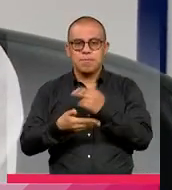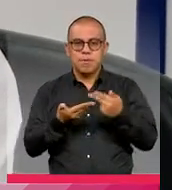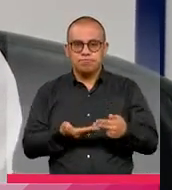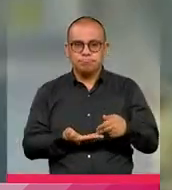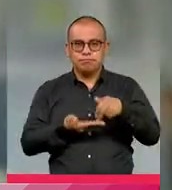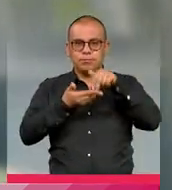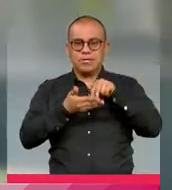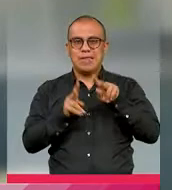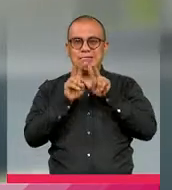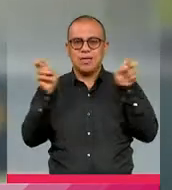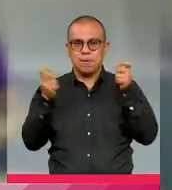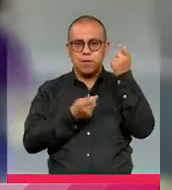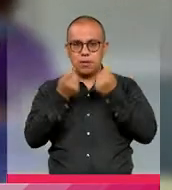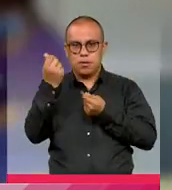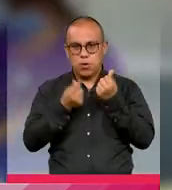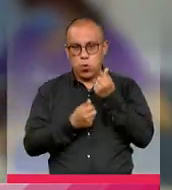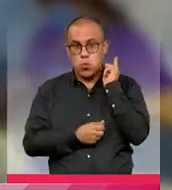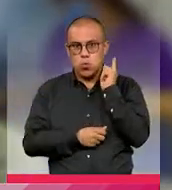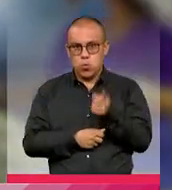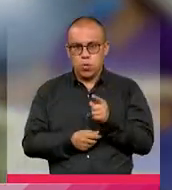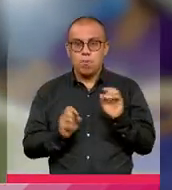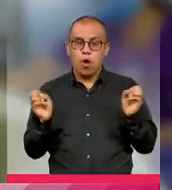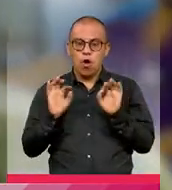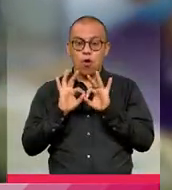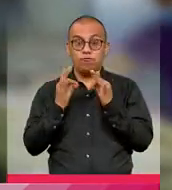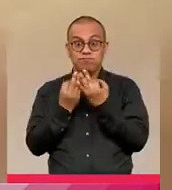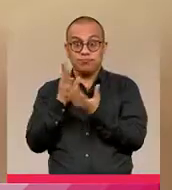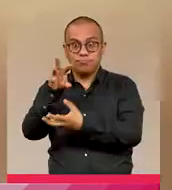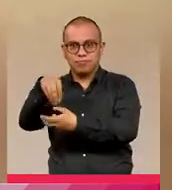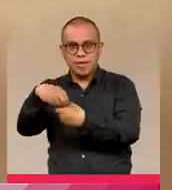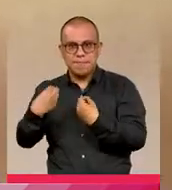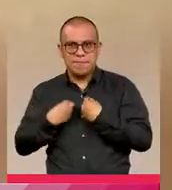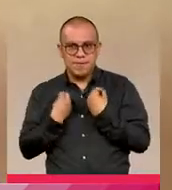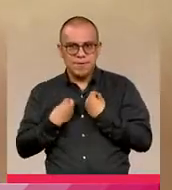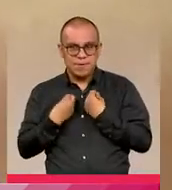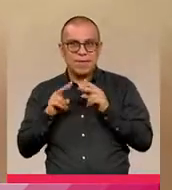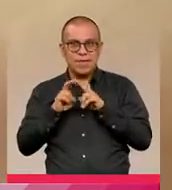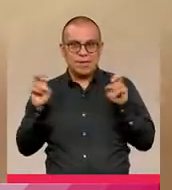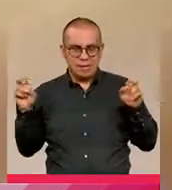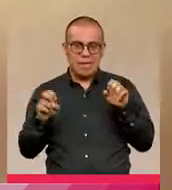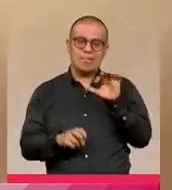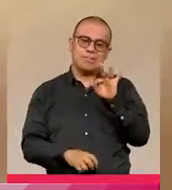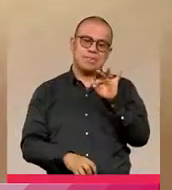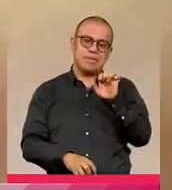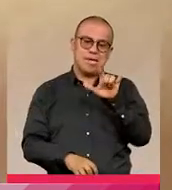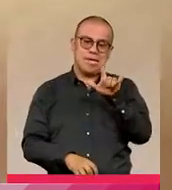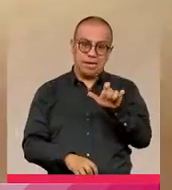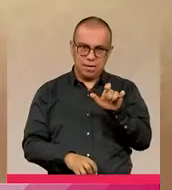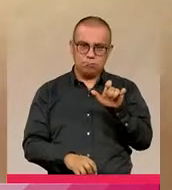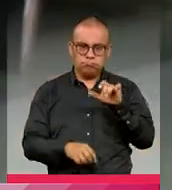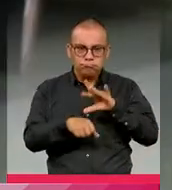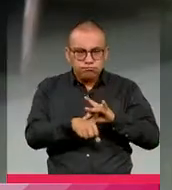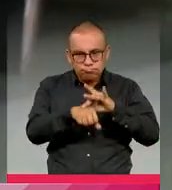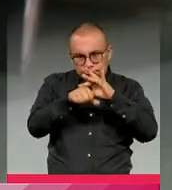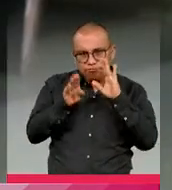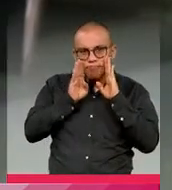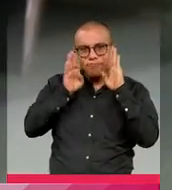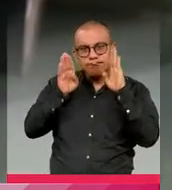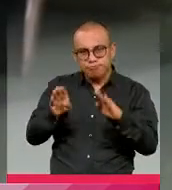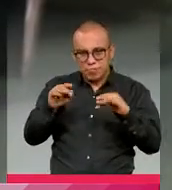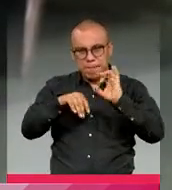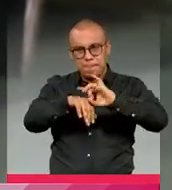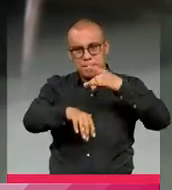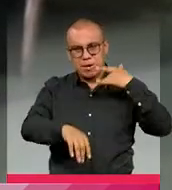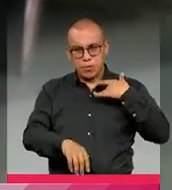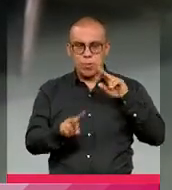dificultades económicas o el lugar en donde viven los pacientes hacen que la telemedicina sea una alternativa para la